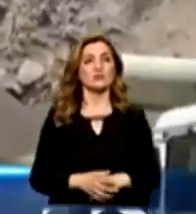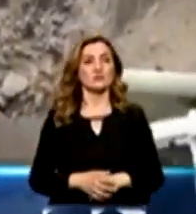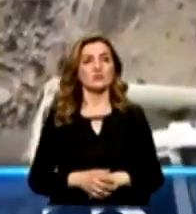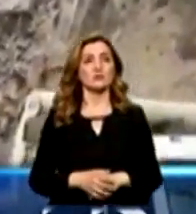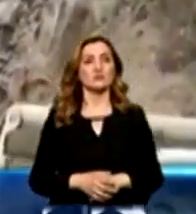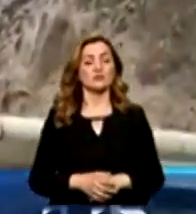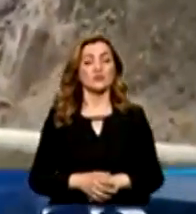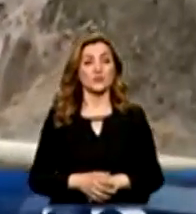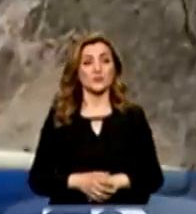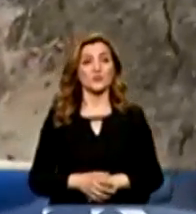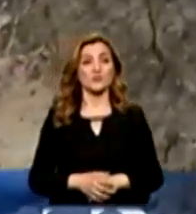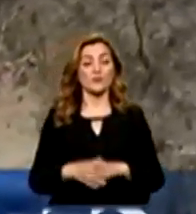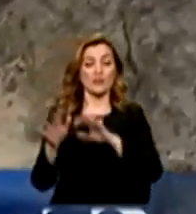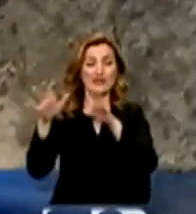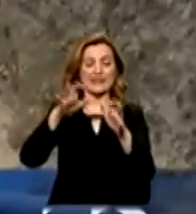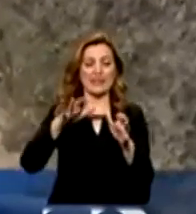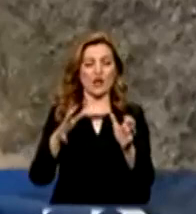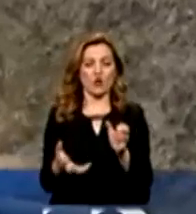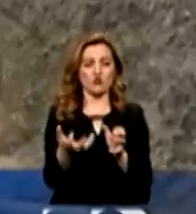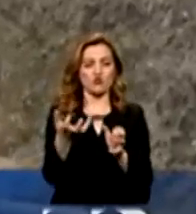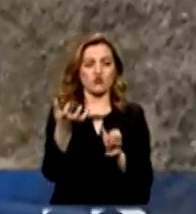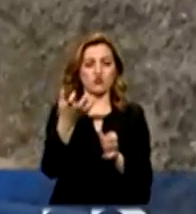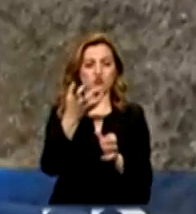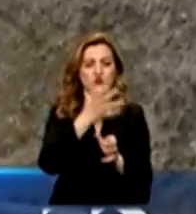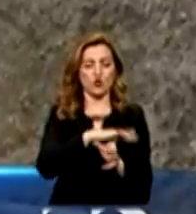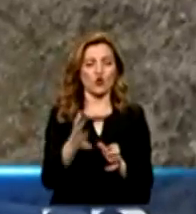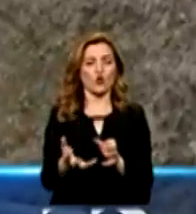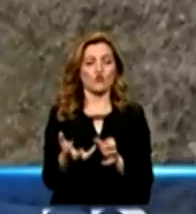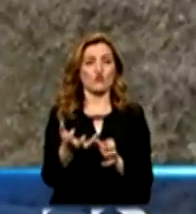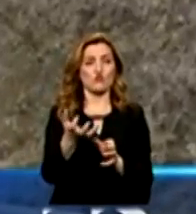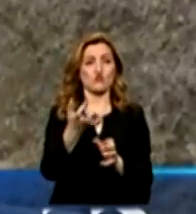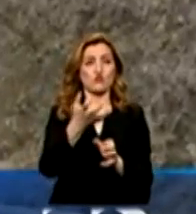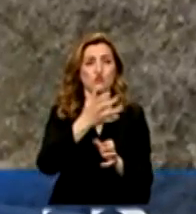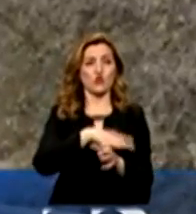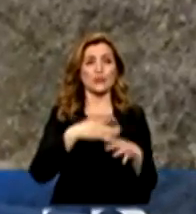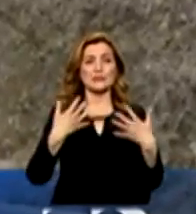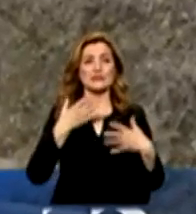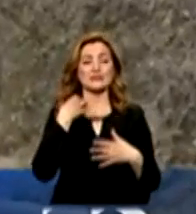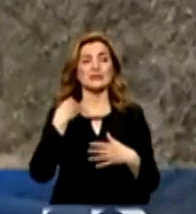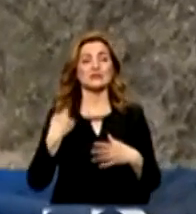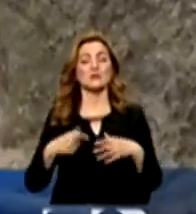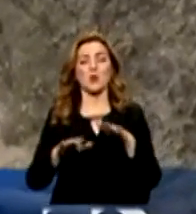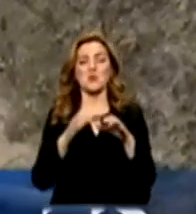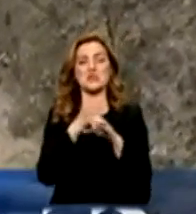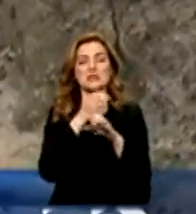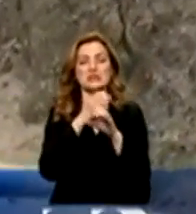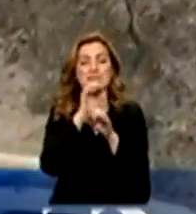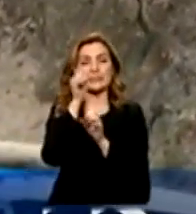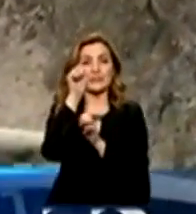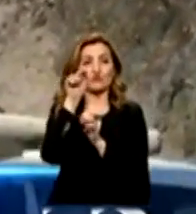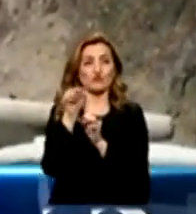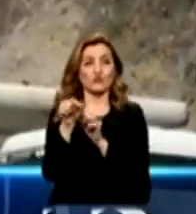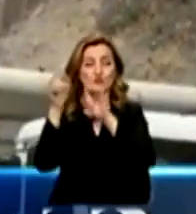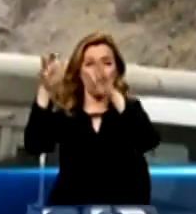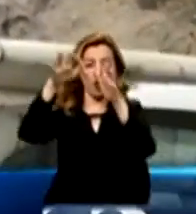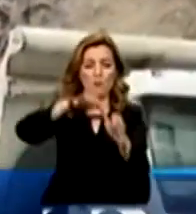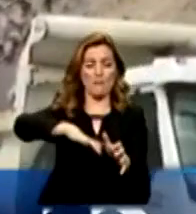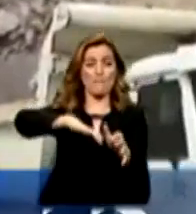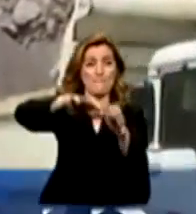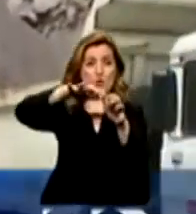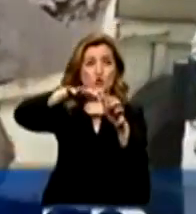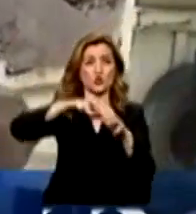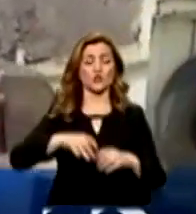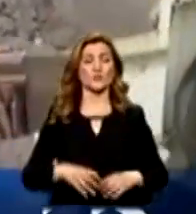el material de este punto. Se habla de que aproximadamente son cerca de 10.000 metros cúbicos de material